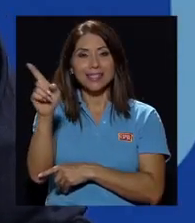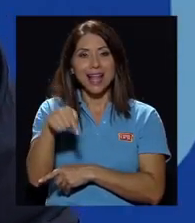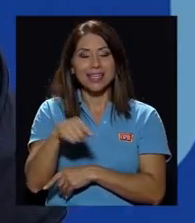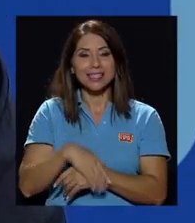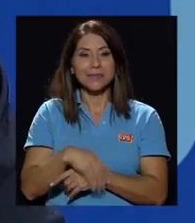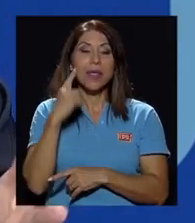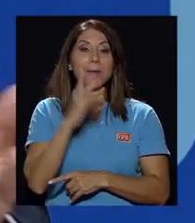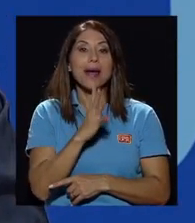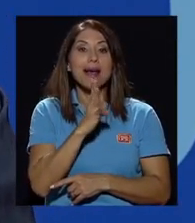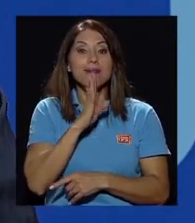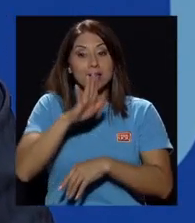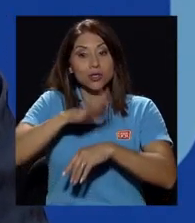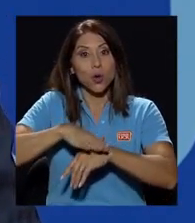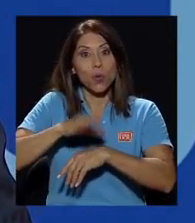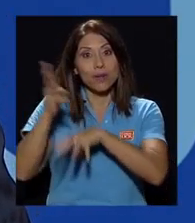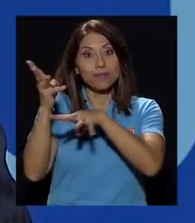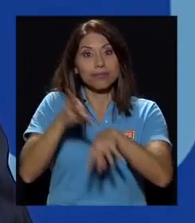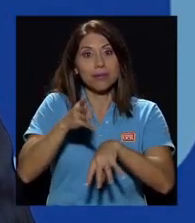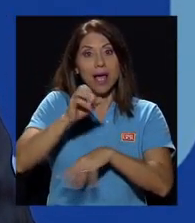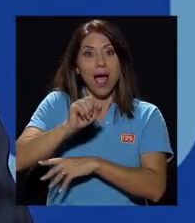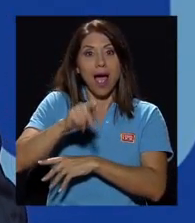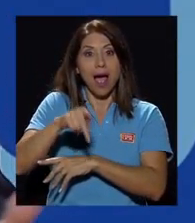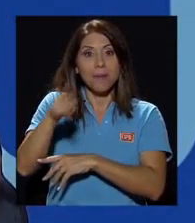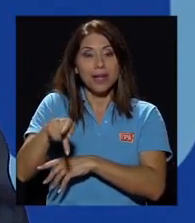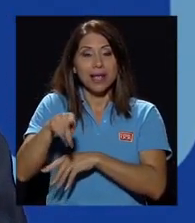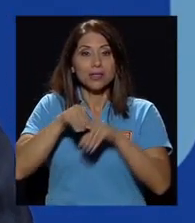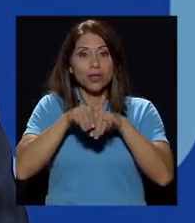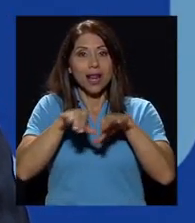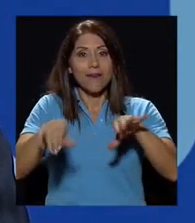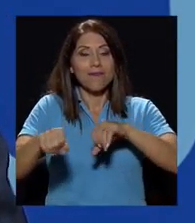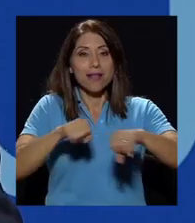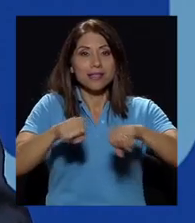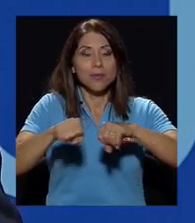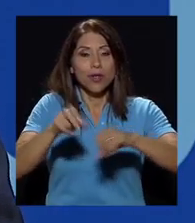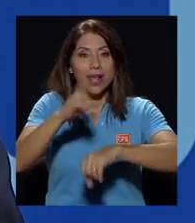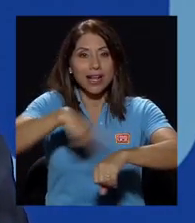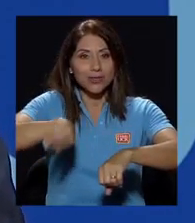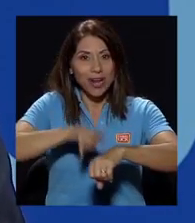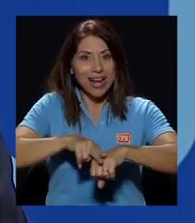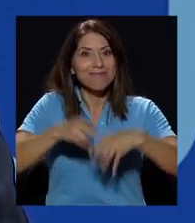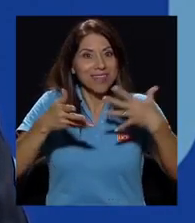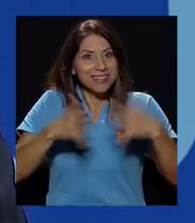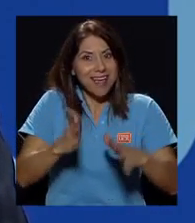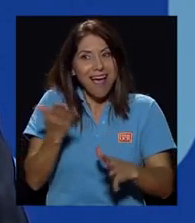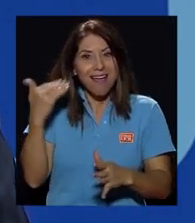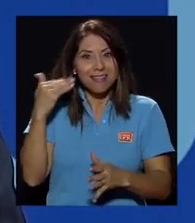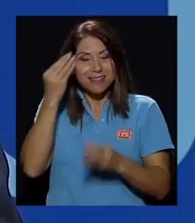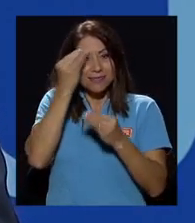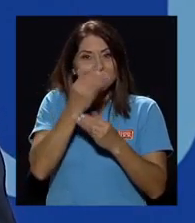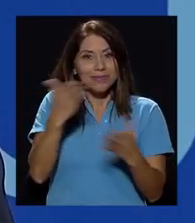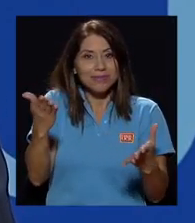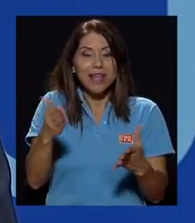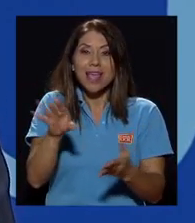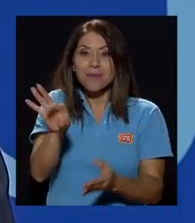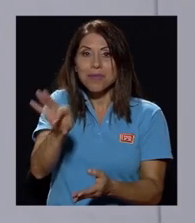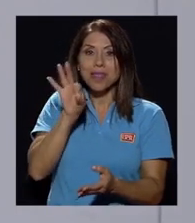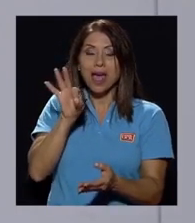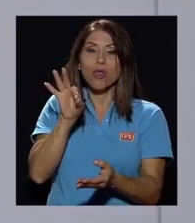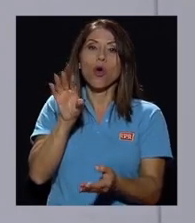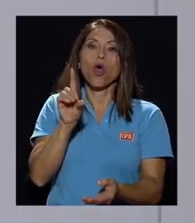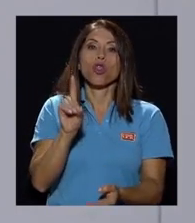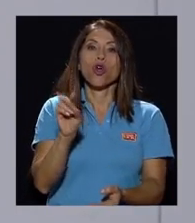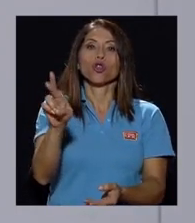para hablar de la aplicación de la red sismológica nacional de la cual hemos presentado una nota previa a esta entrevista he invitado a la doctora